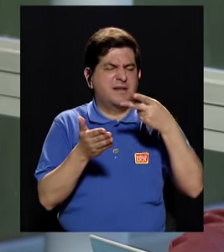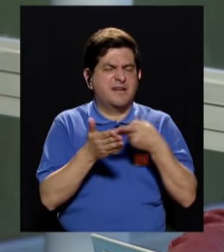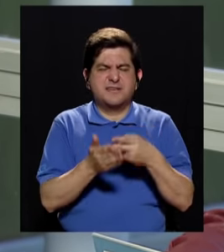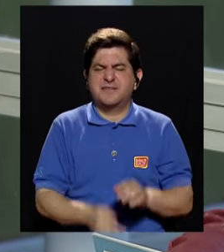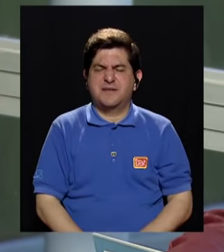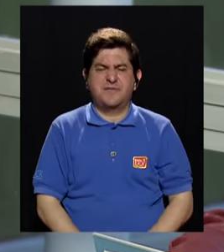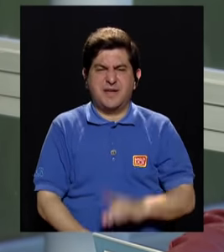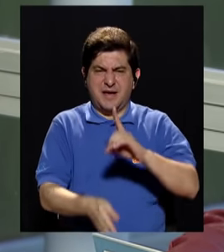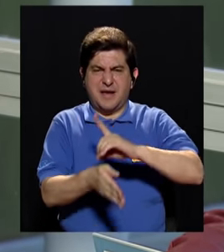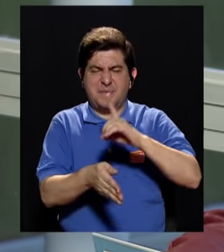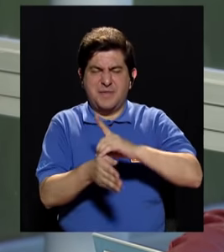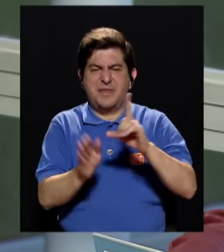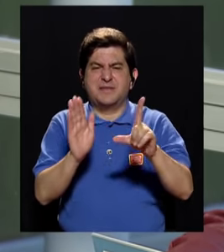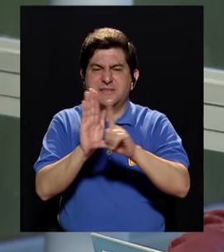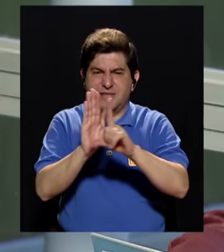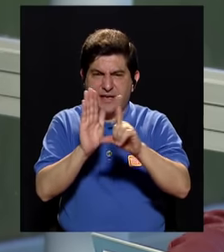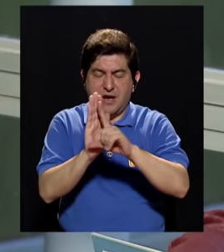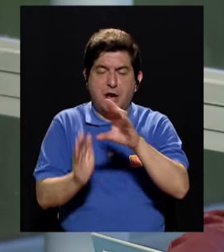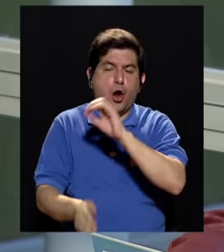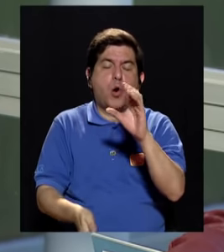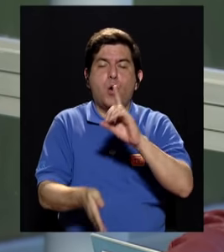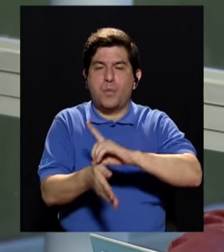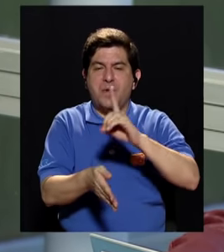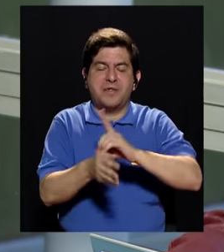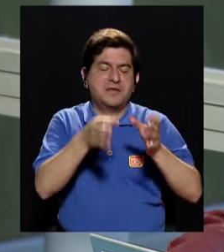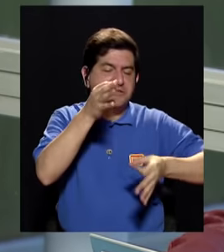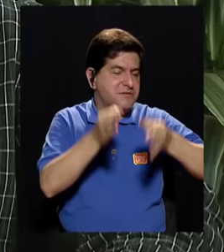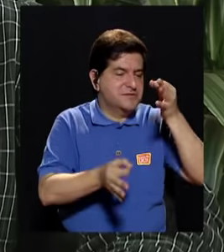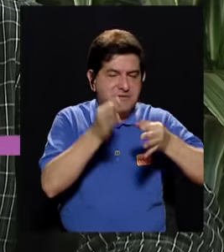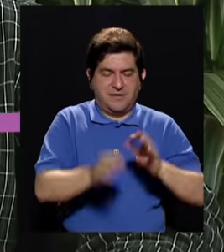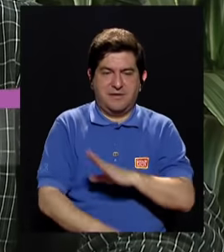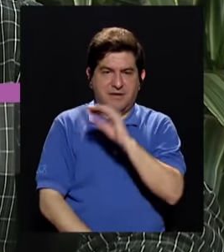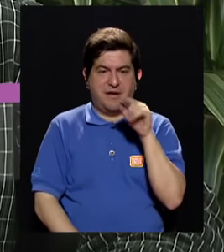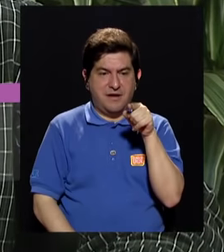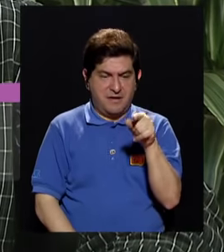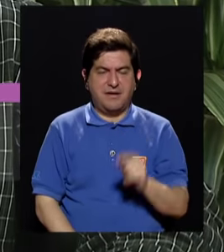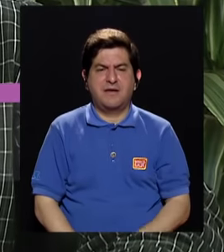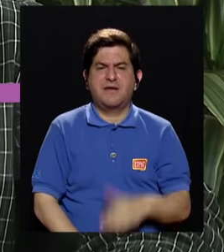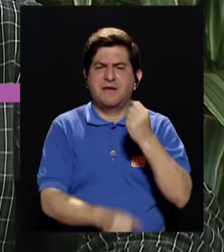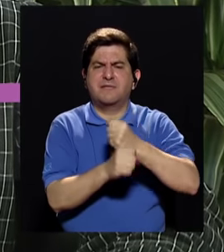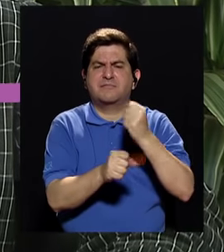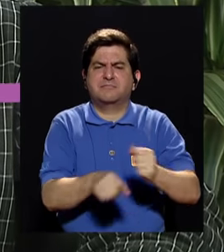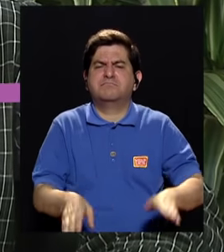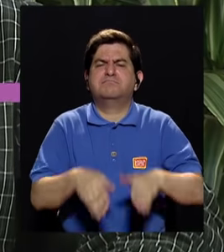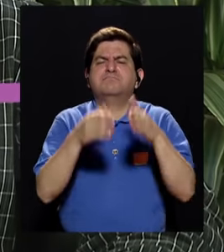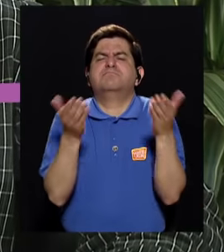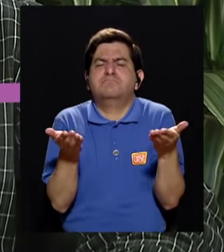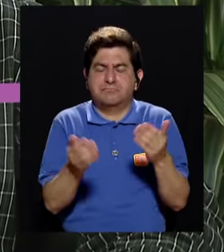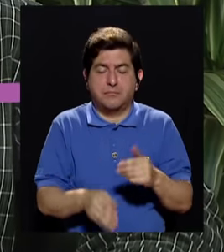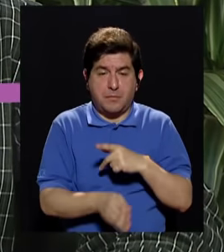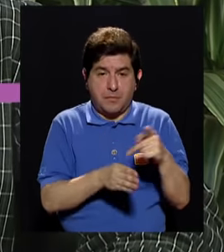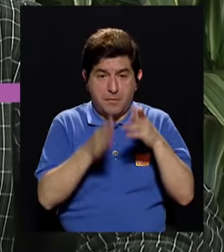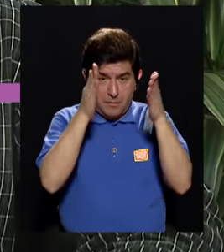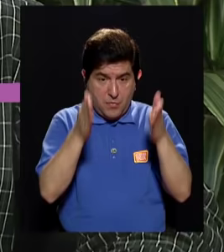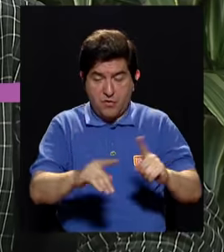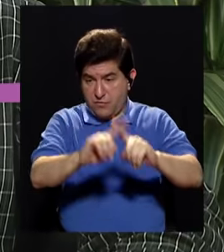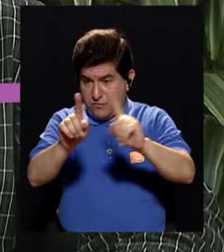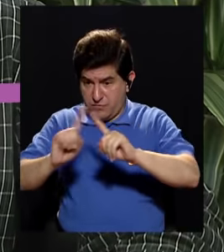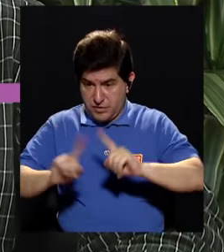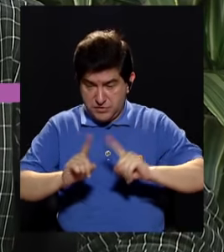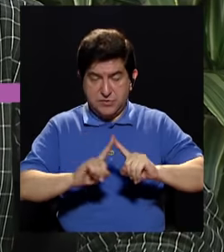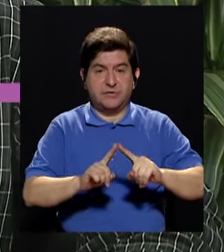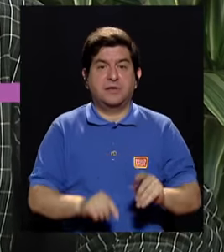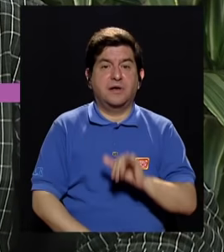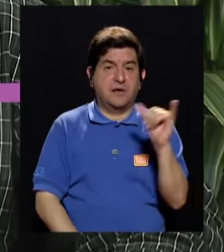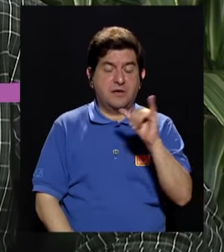medicina legal medicina legal Perdón o medicina forense y cómo llevan a cabo su trabajo Estos profesionales y a